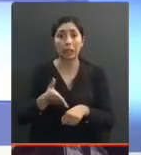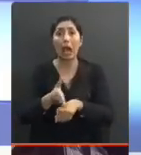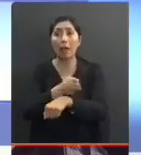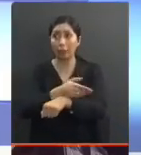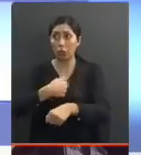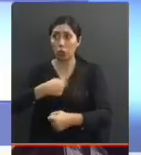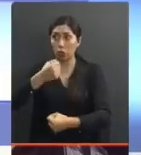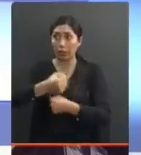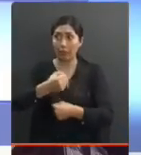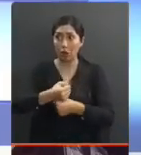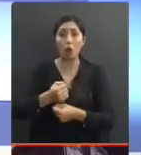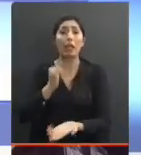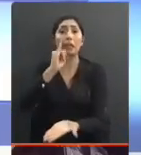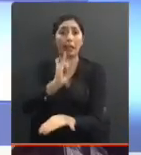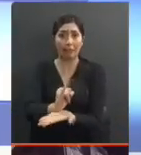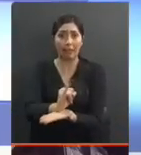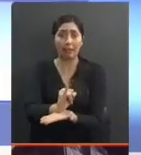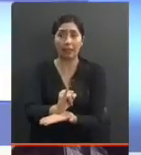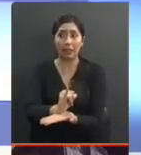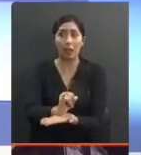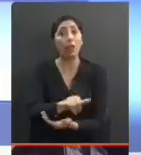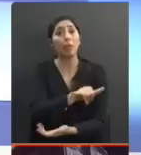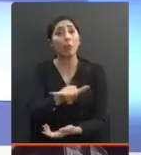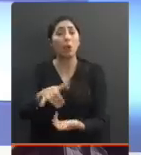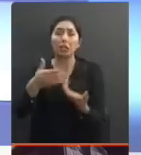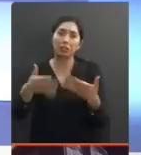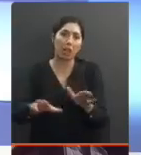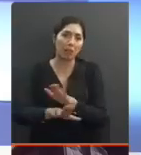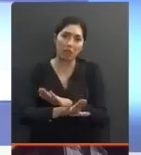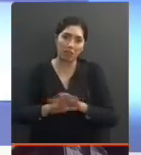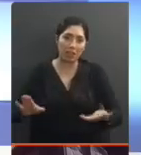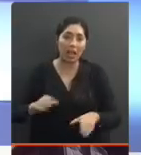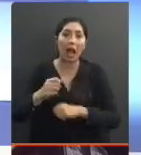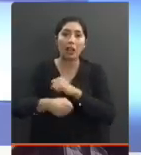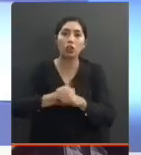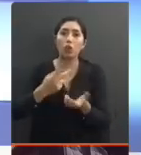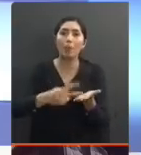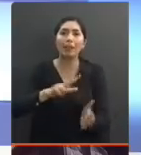trabajar de intendente. Dejó de hacerlo después del año 2018. ¿Y por qué?